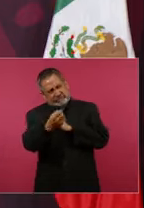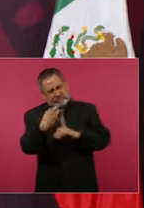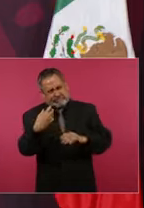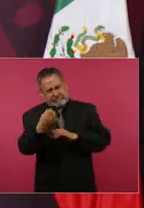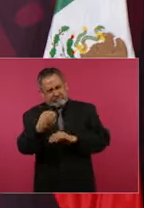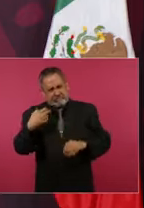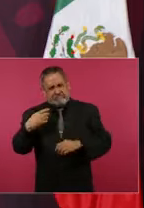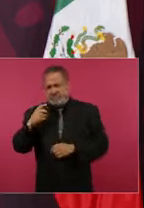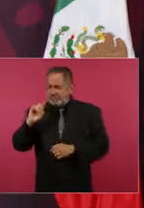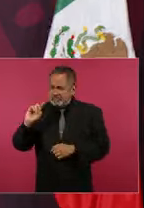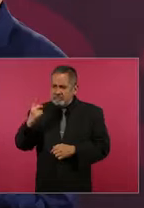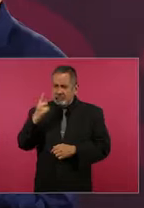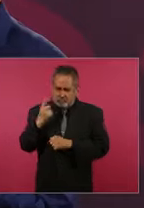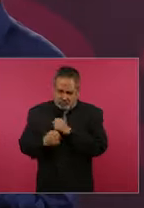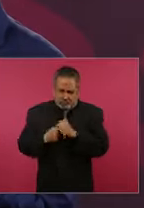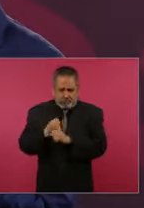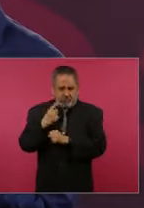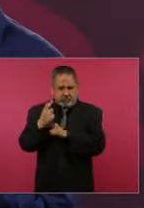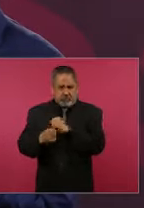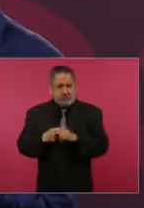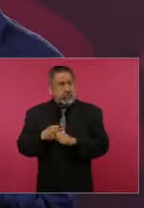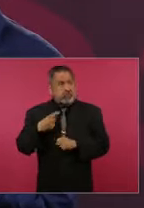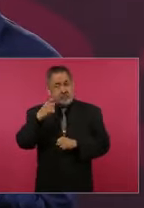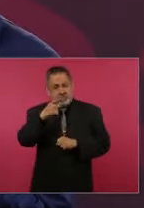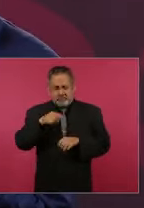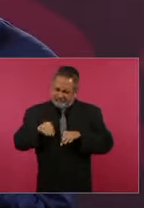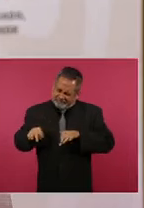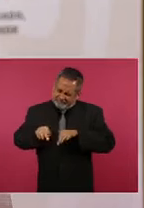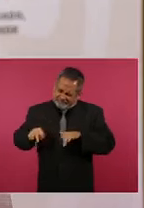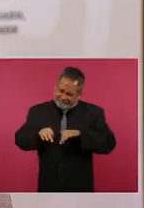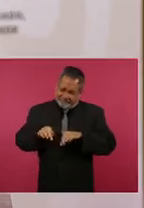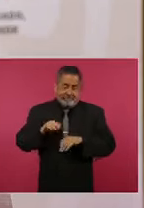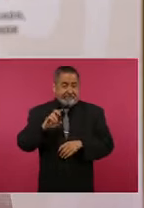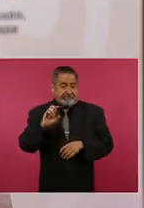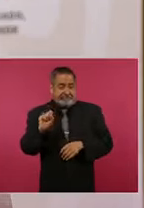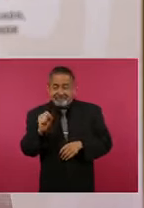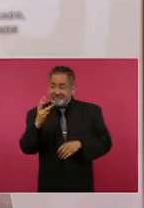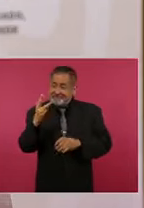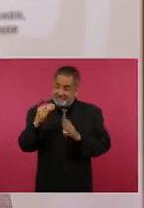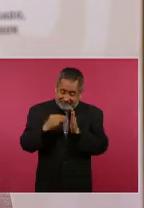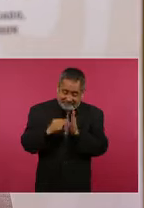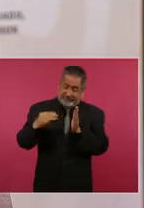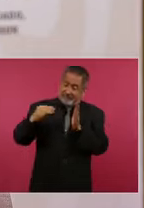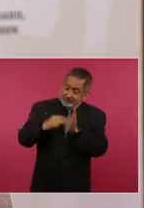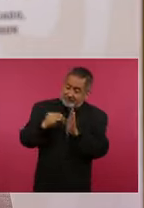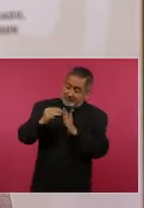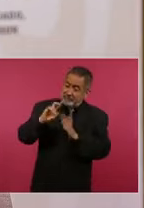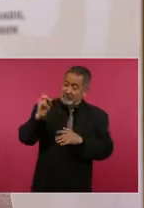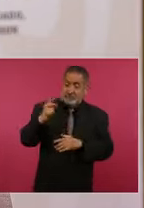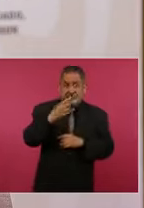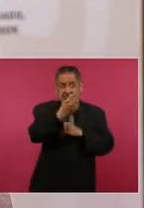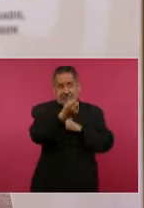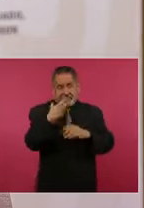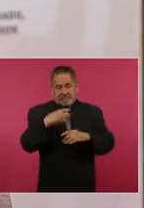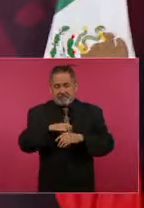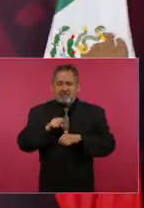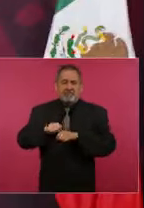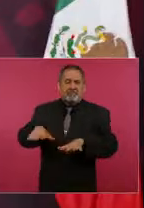anuales, ¿qué es lo que envían nuestros paisanos a sus familiares? 63 mil millones de dólares.